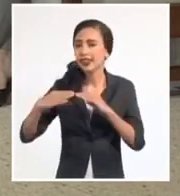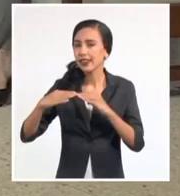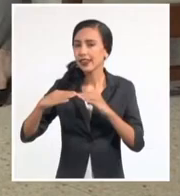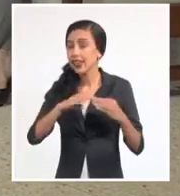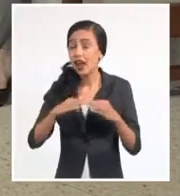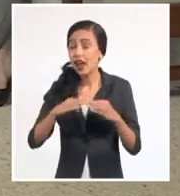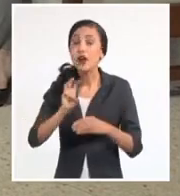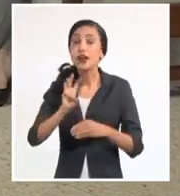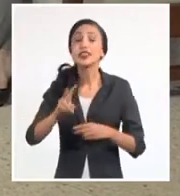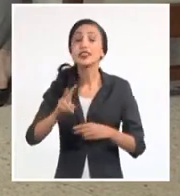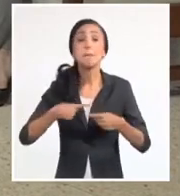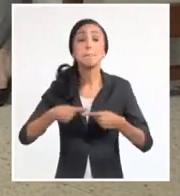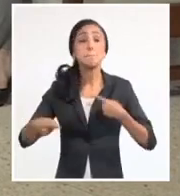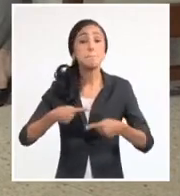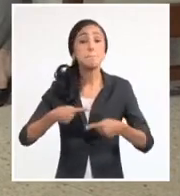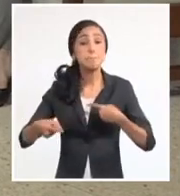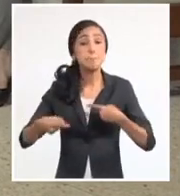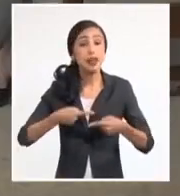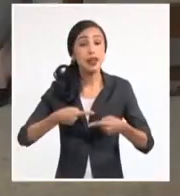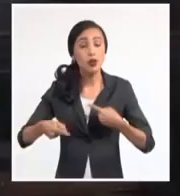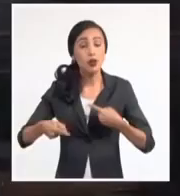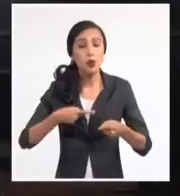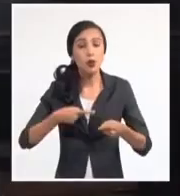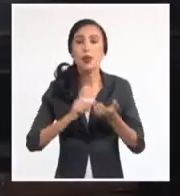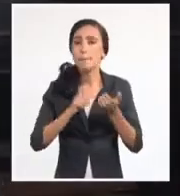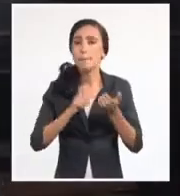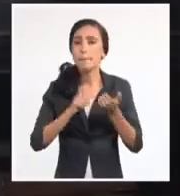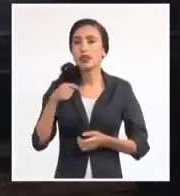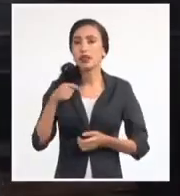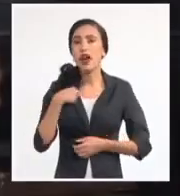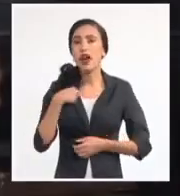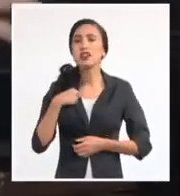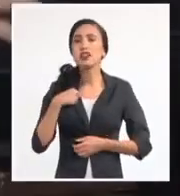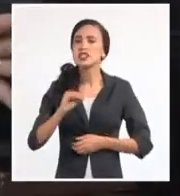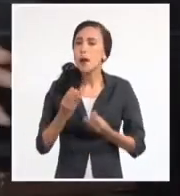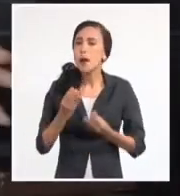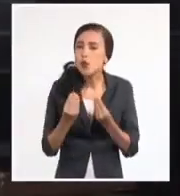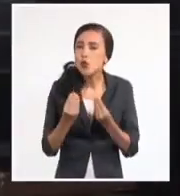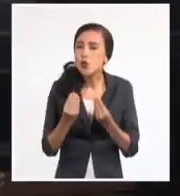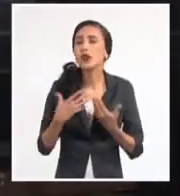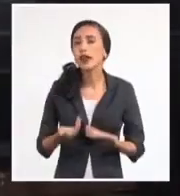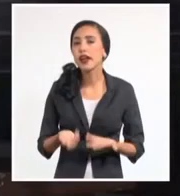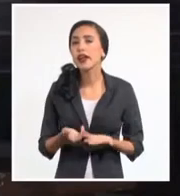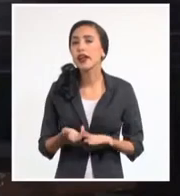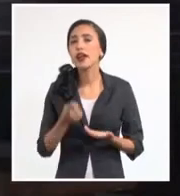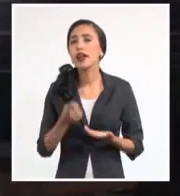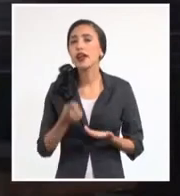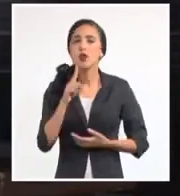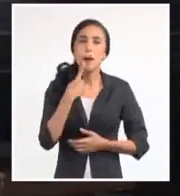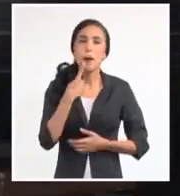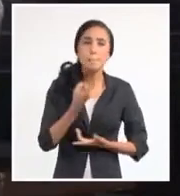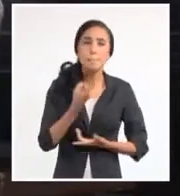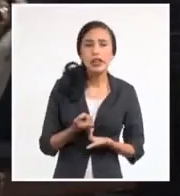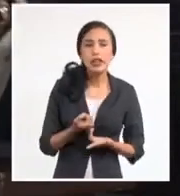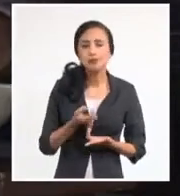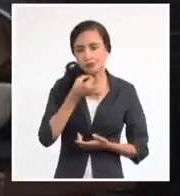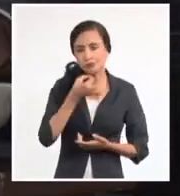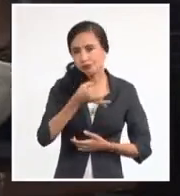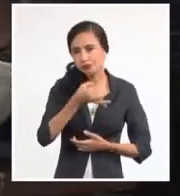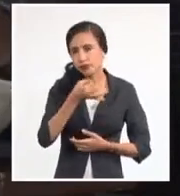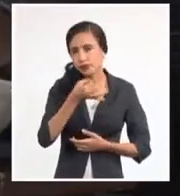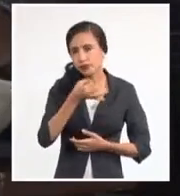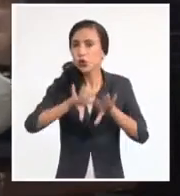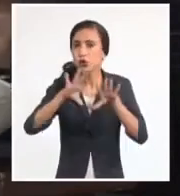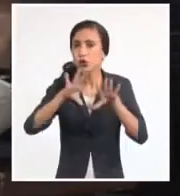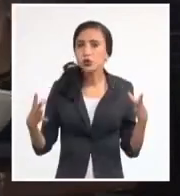pleno del Comité Central, donde se hacía mucho hincapié también en el enfrentamiento a la subversión, o sea, todo el papel